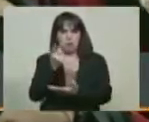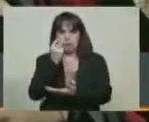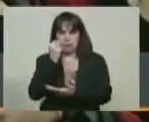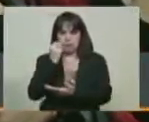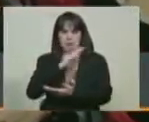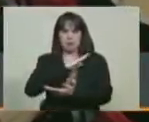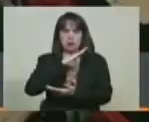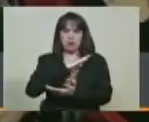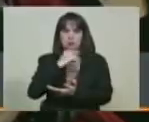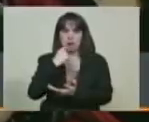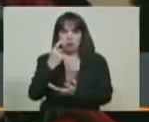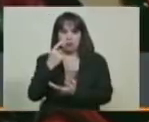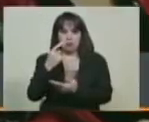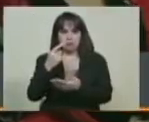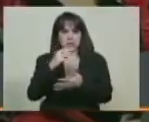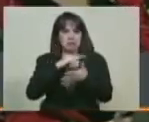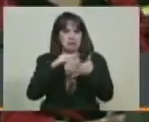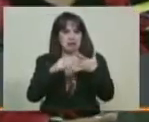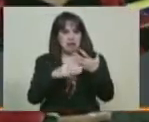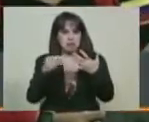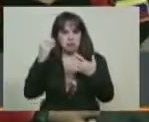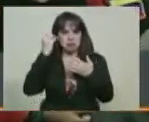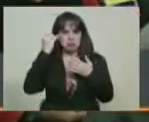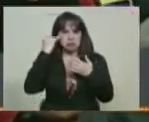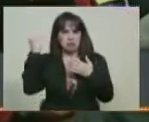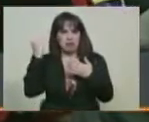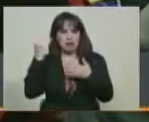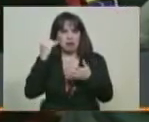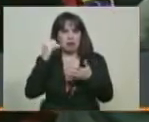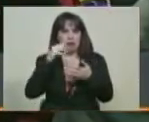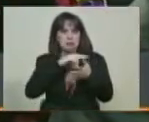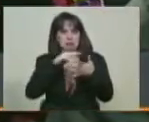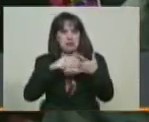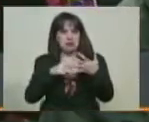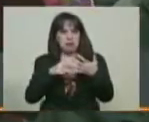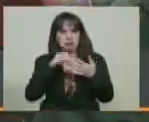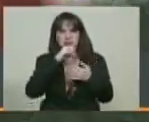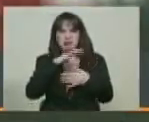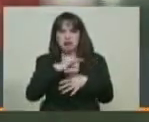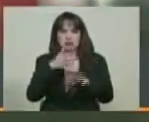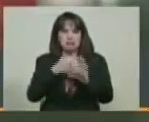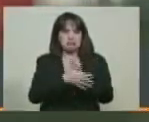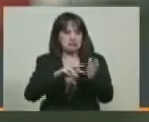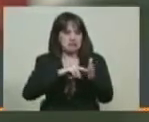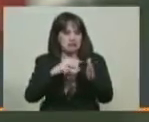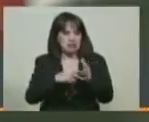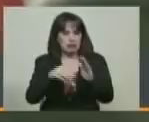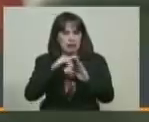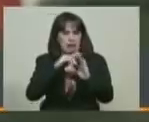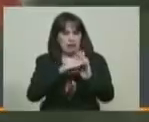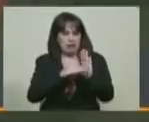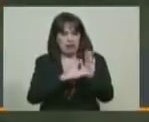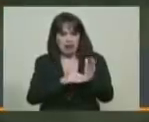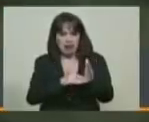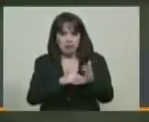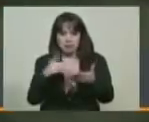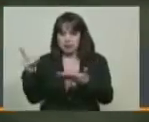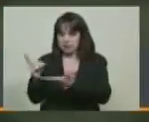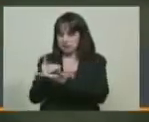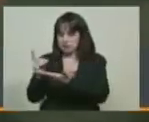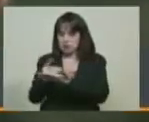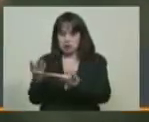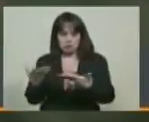dialéctico, materialismo histórico, y me ponía a leer con un diccionario para ver las